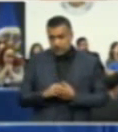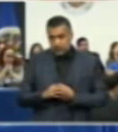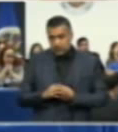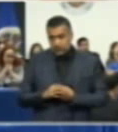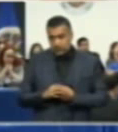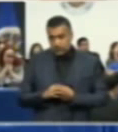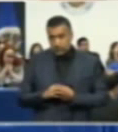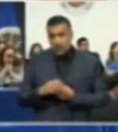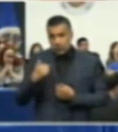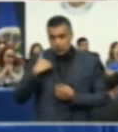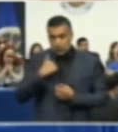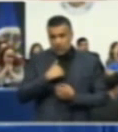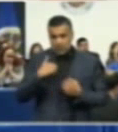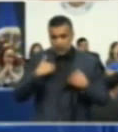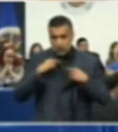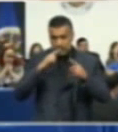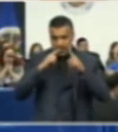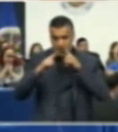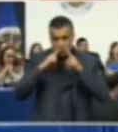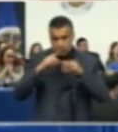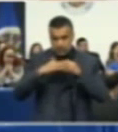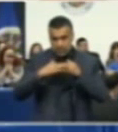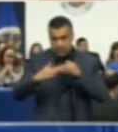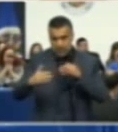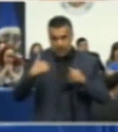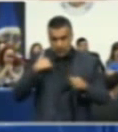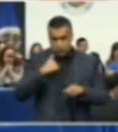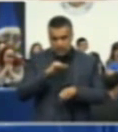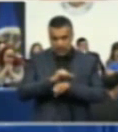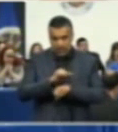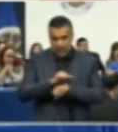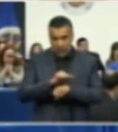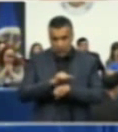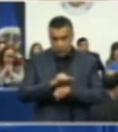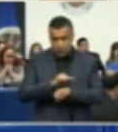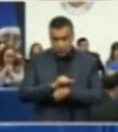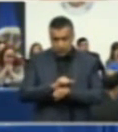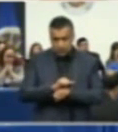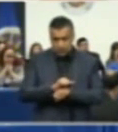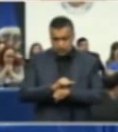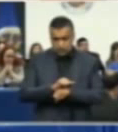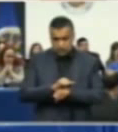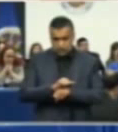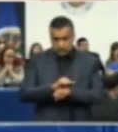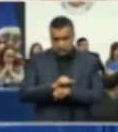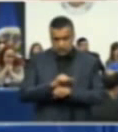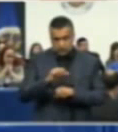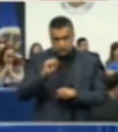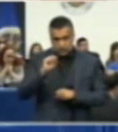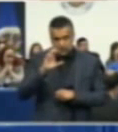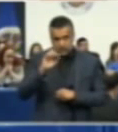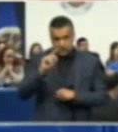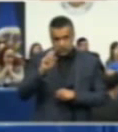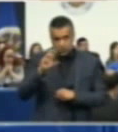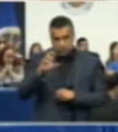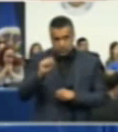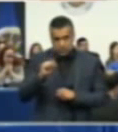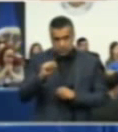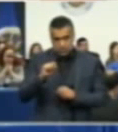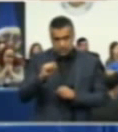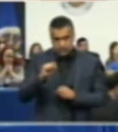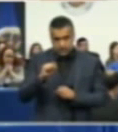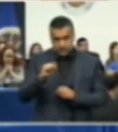CONADIS. Hemos tenido diálogos permanentes, hemos trabajado con los 13 sectores que son miembros de CONADIS,